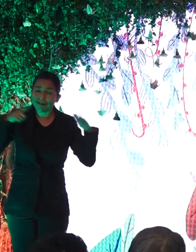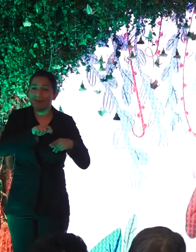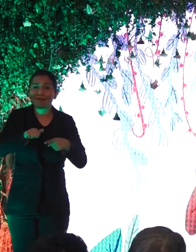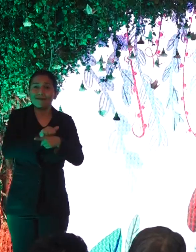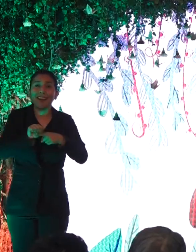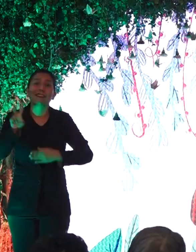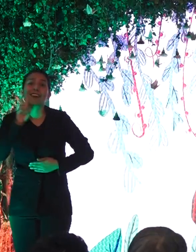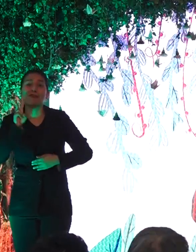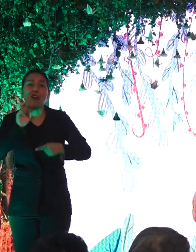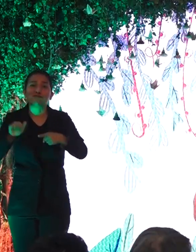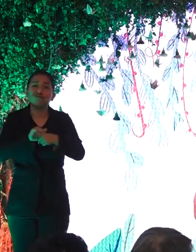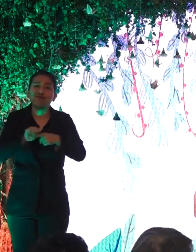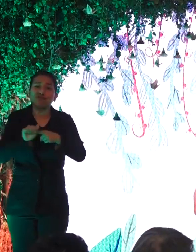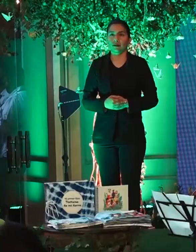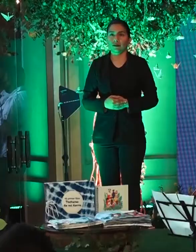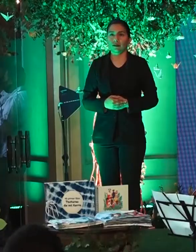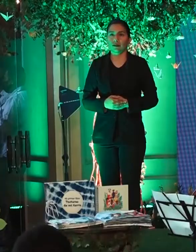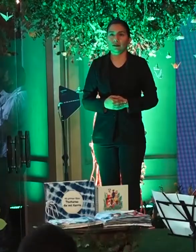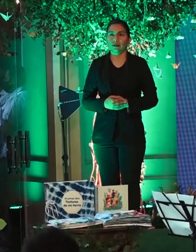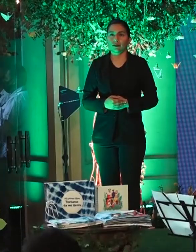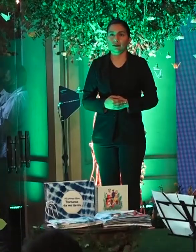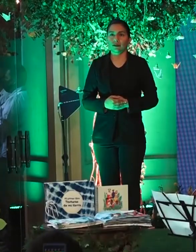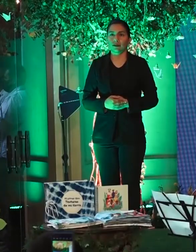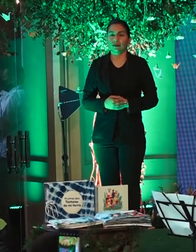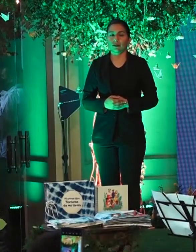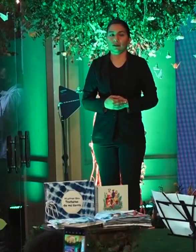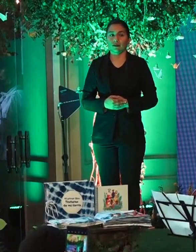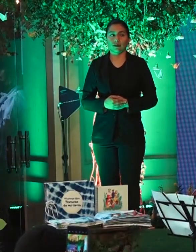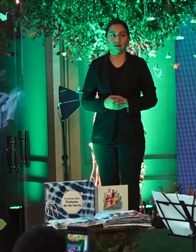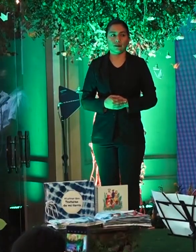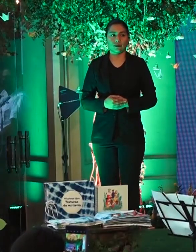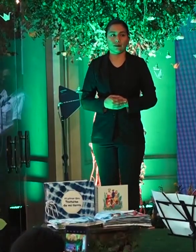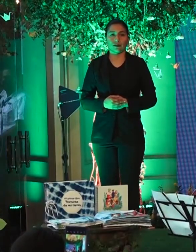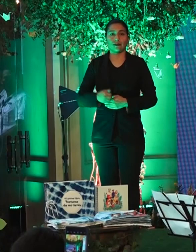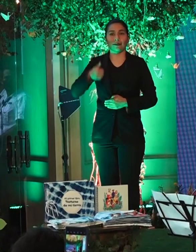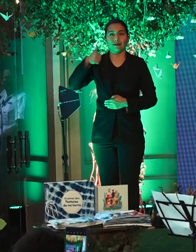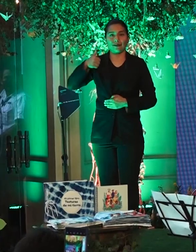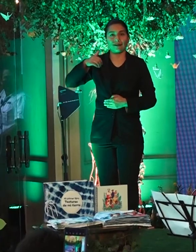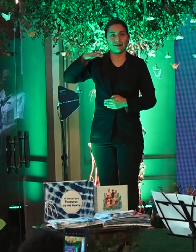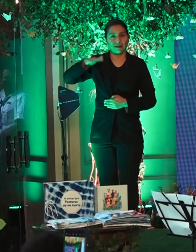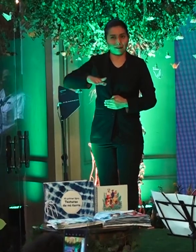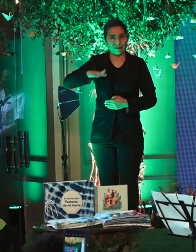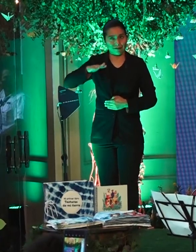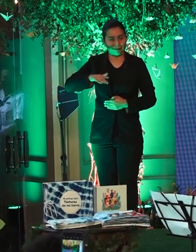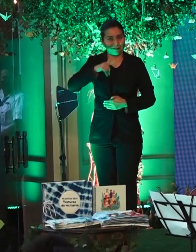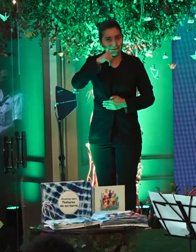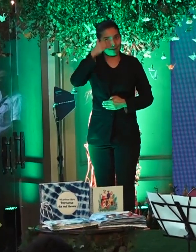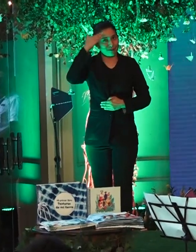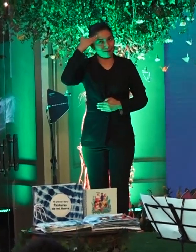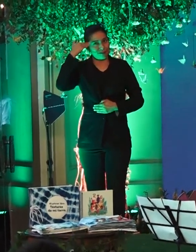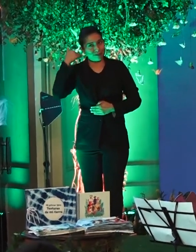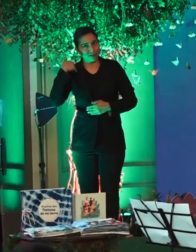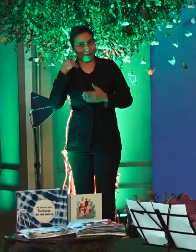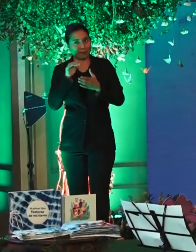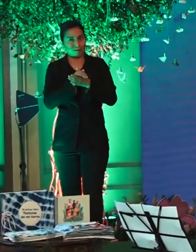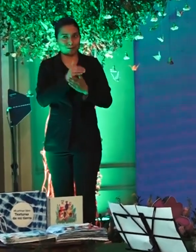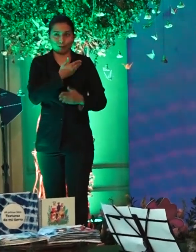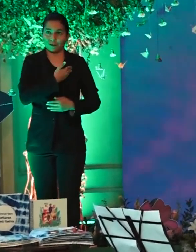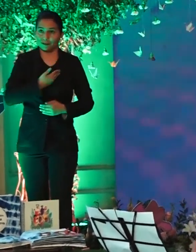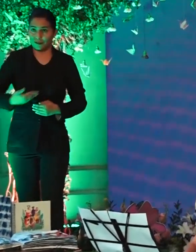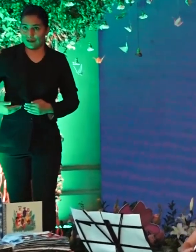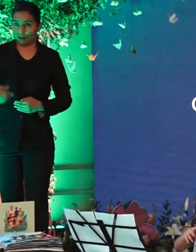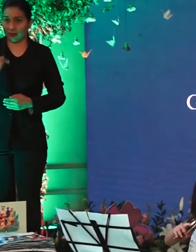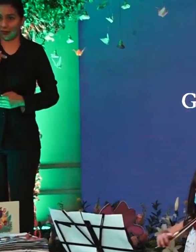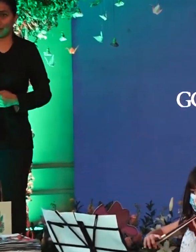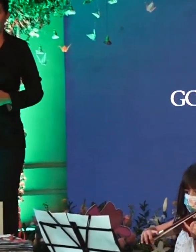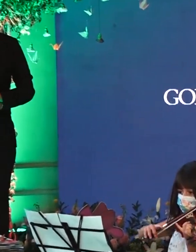Felicitamos a los escritores y a las escritoras que han plasmado su imaginación, sus universos en estos